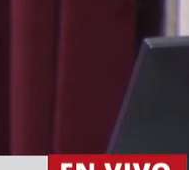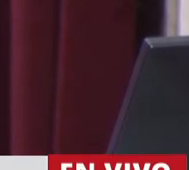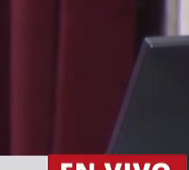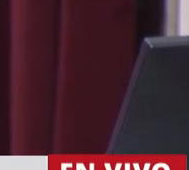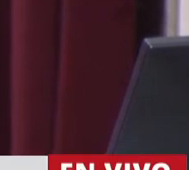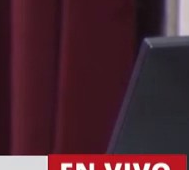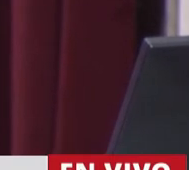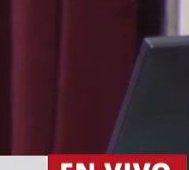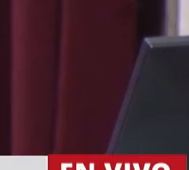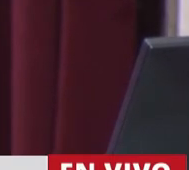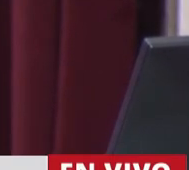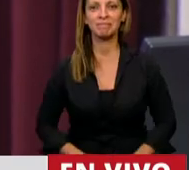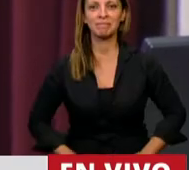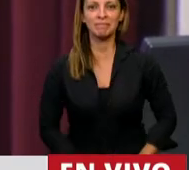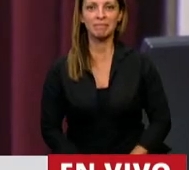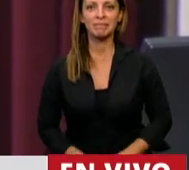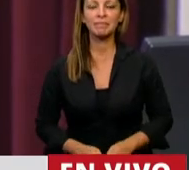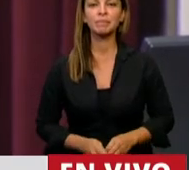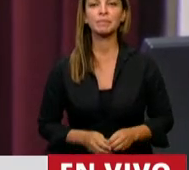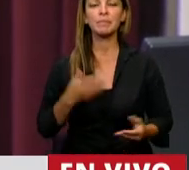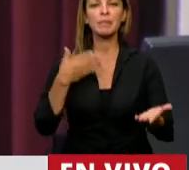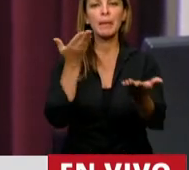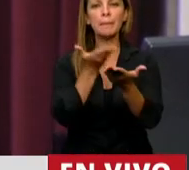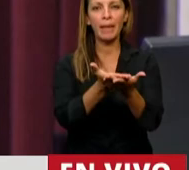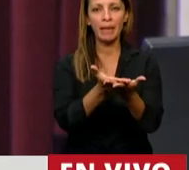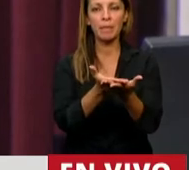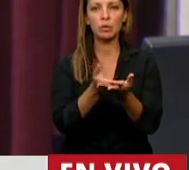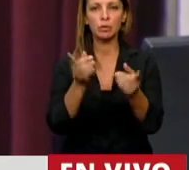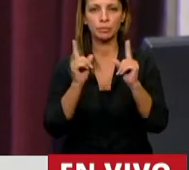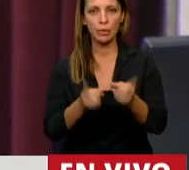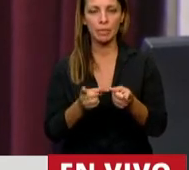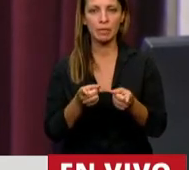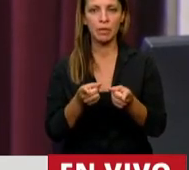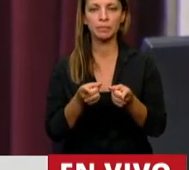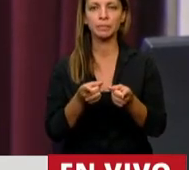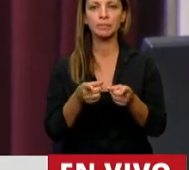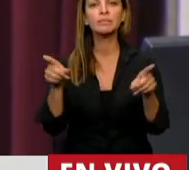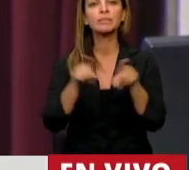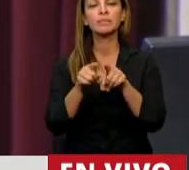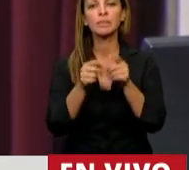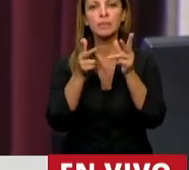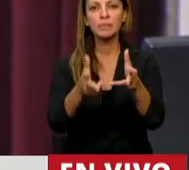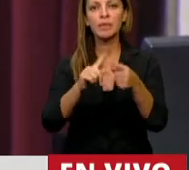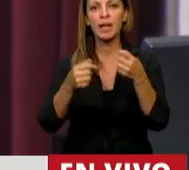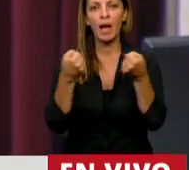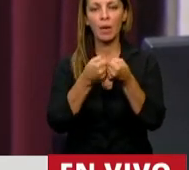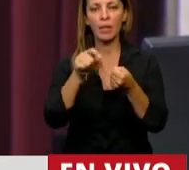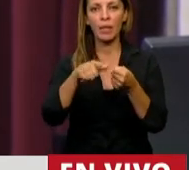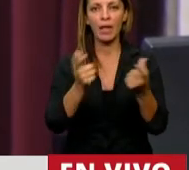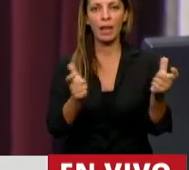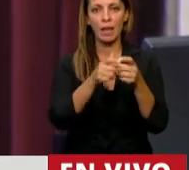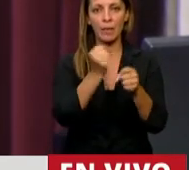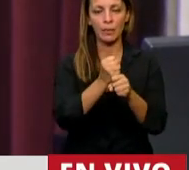la secretaria legal y técnica, solicitándole lo mismo, tal cual lo dispuesto en el acuerdo de labor.